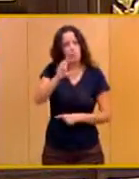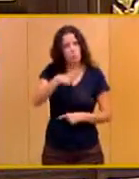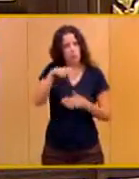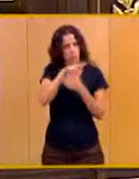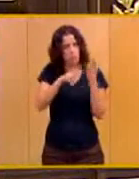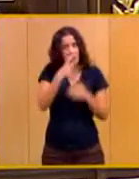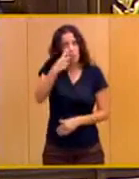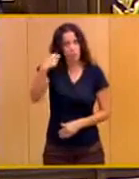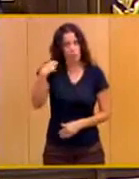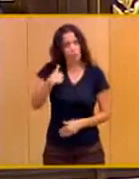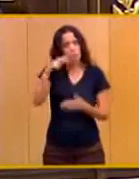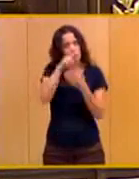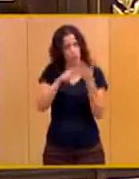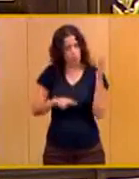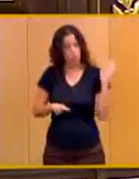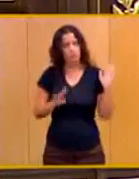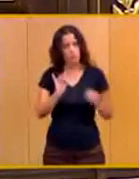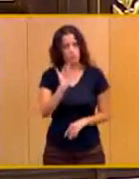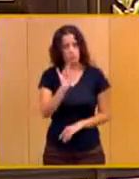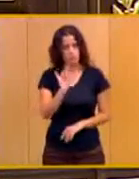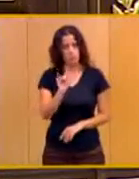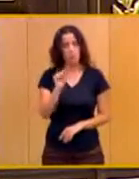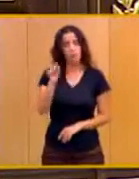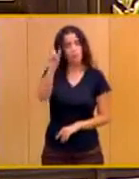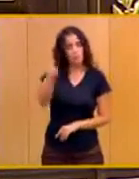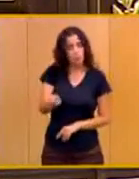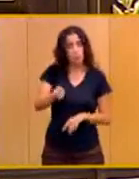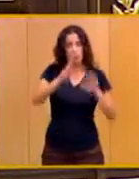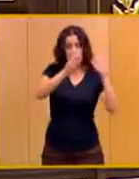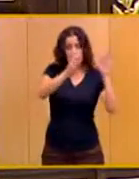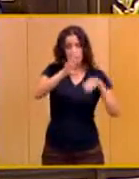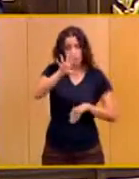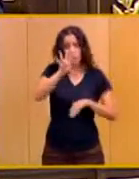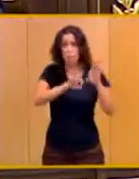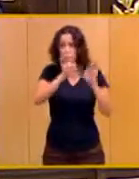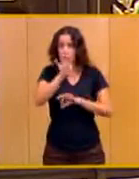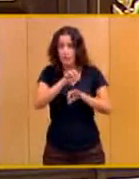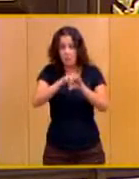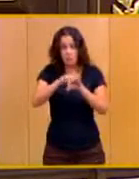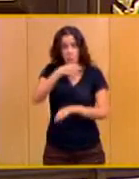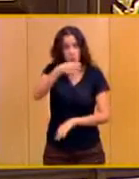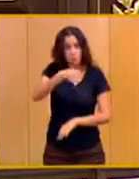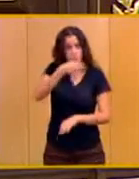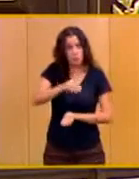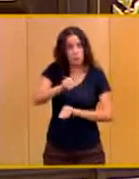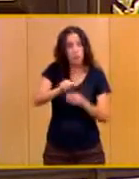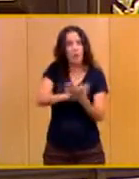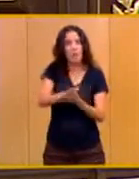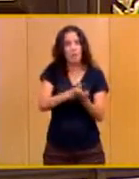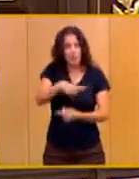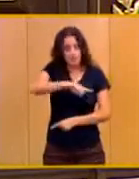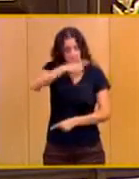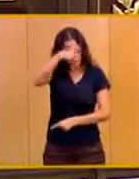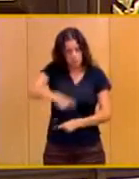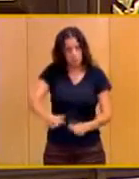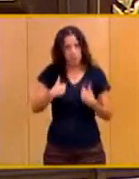Lo leí. Dedicó usted el 85% de su tiempo a hablar de mí. Es verdad que no